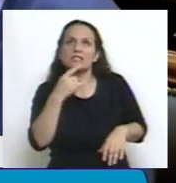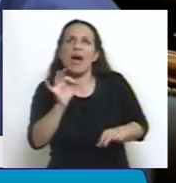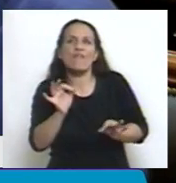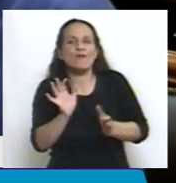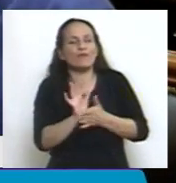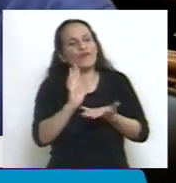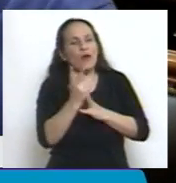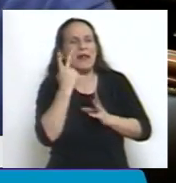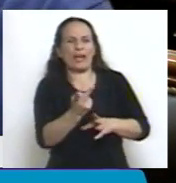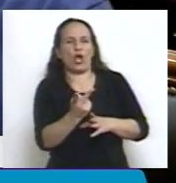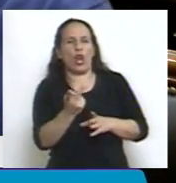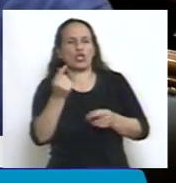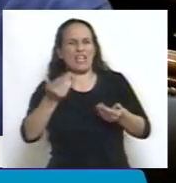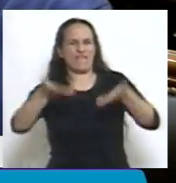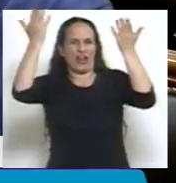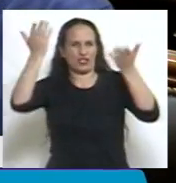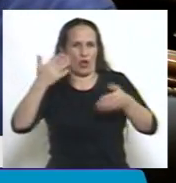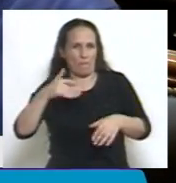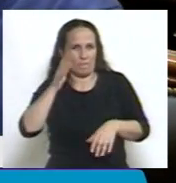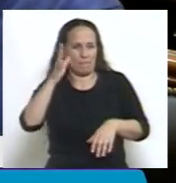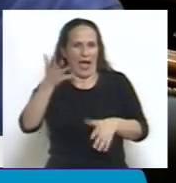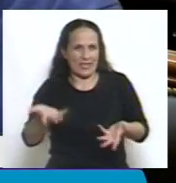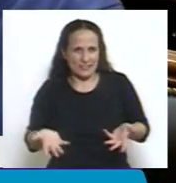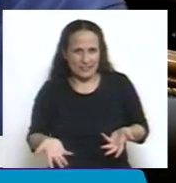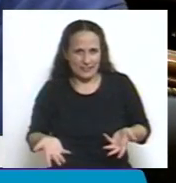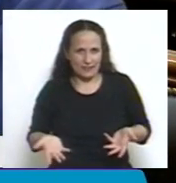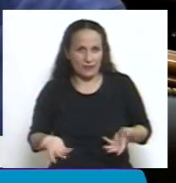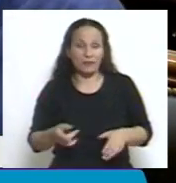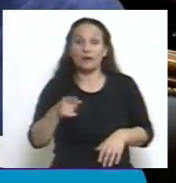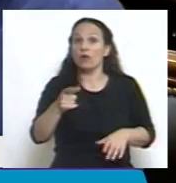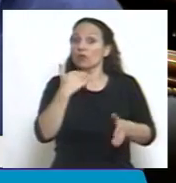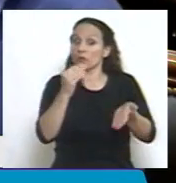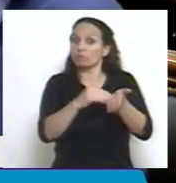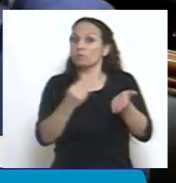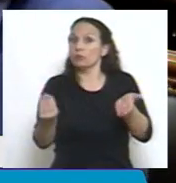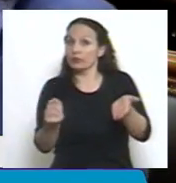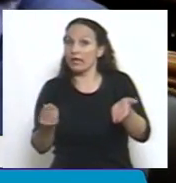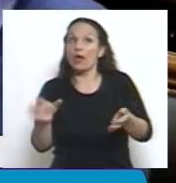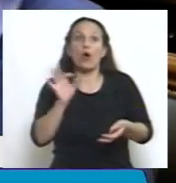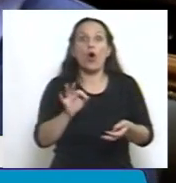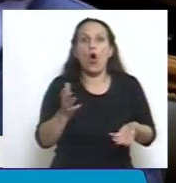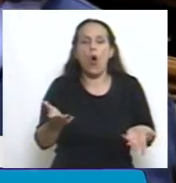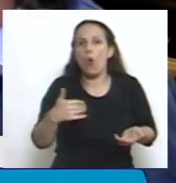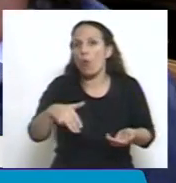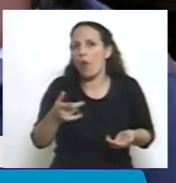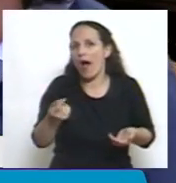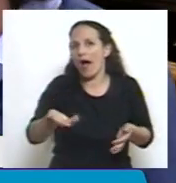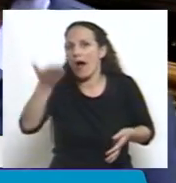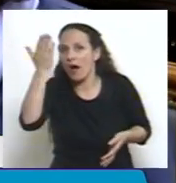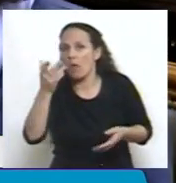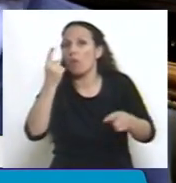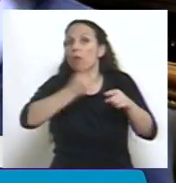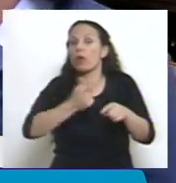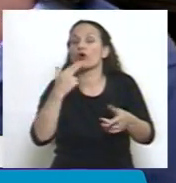no, no se entiende por qué 26% de aumento de los ingresos, salvo que haya un fenomenal aumento a través de la presión